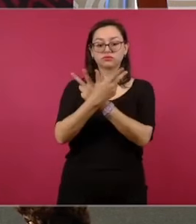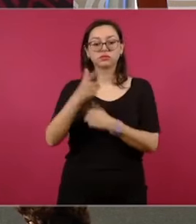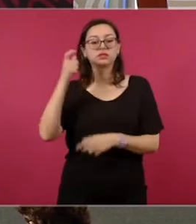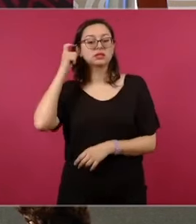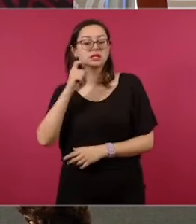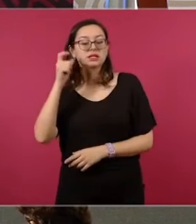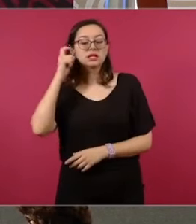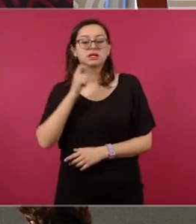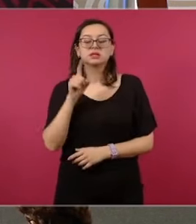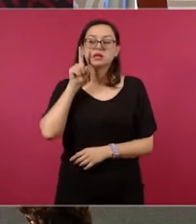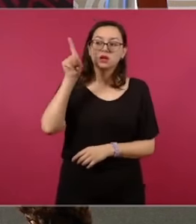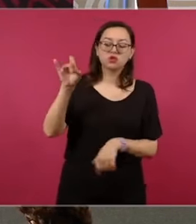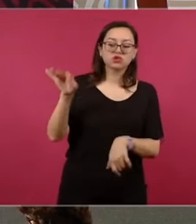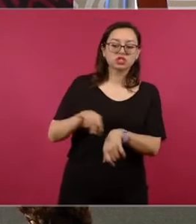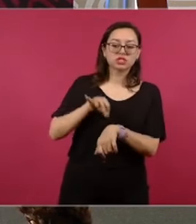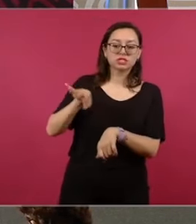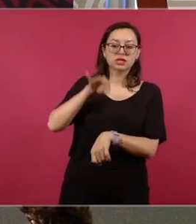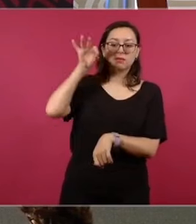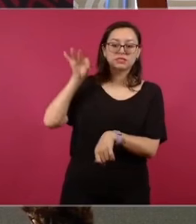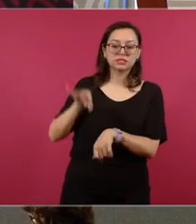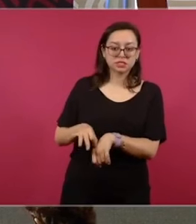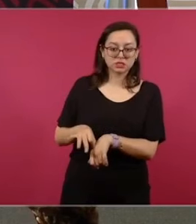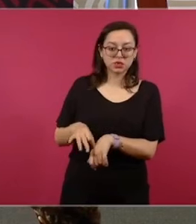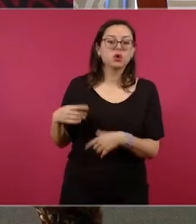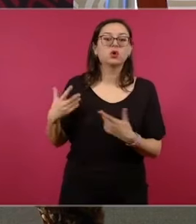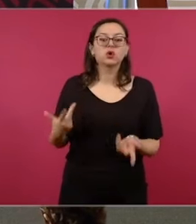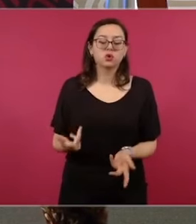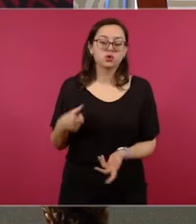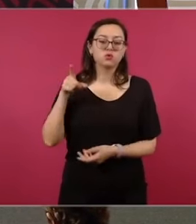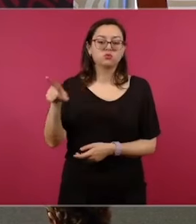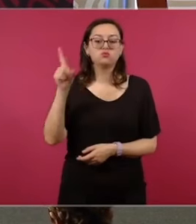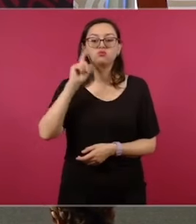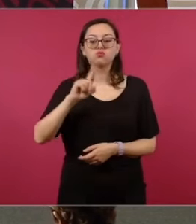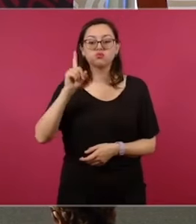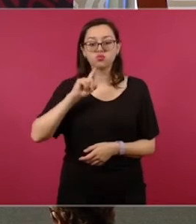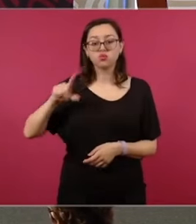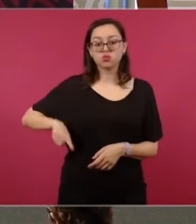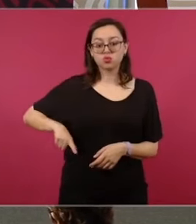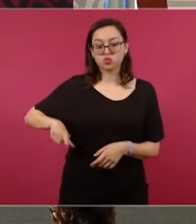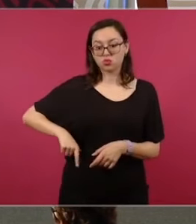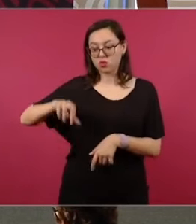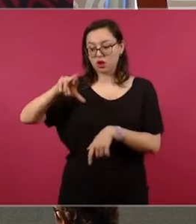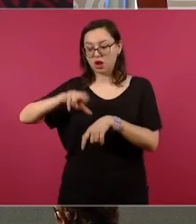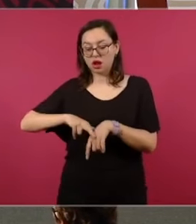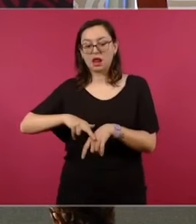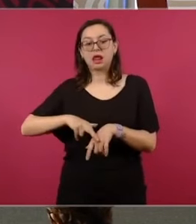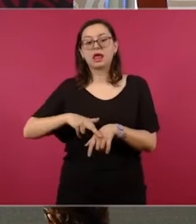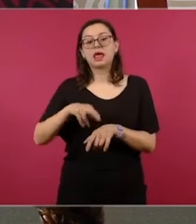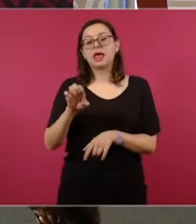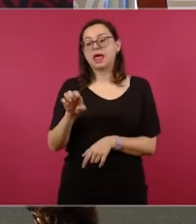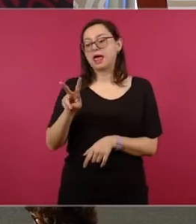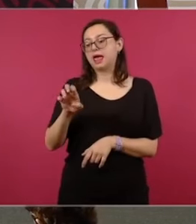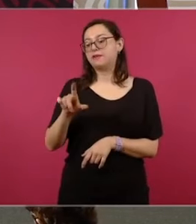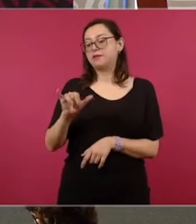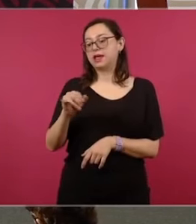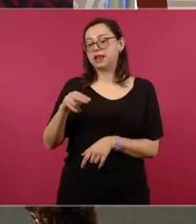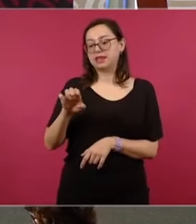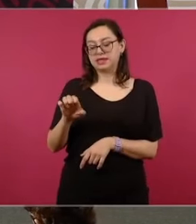hasta Chilpancingo. Allá está la gobernadora Evelyn Salgado, está